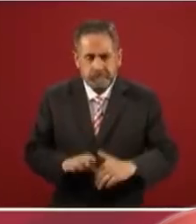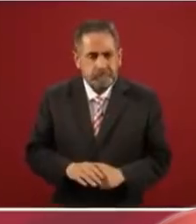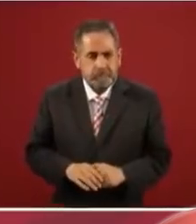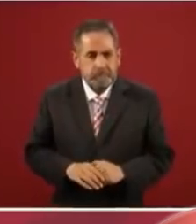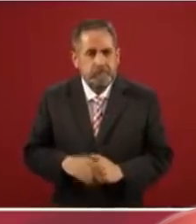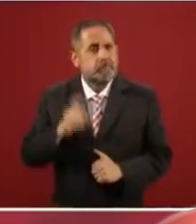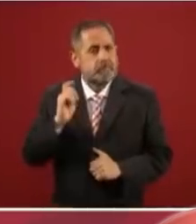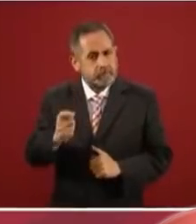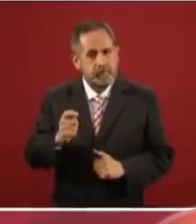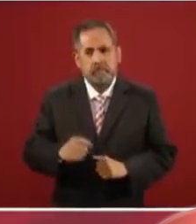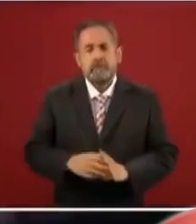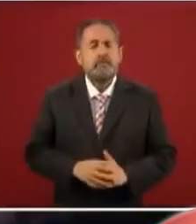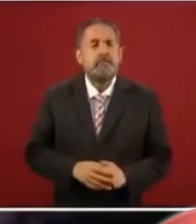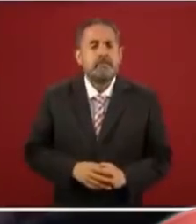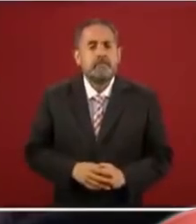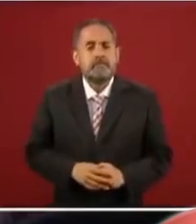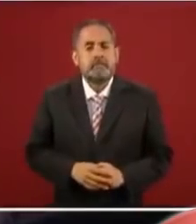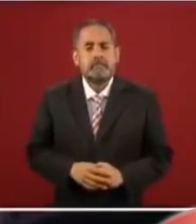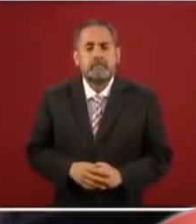Entonces,